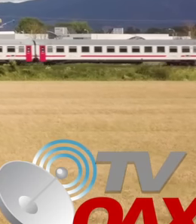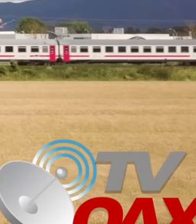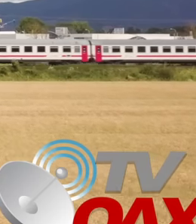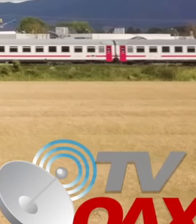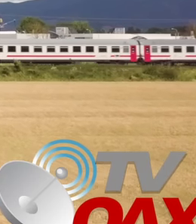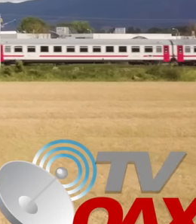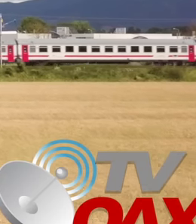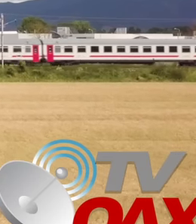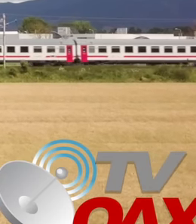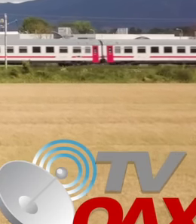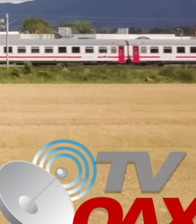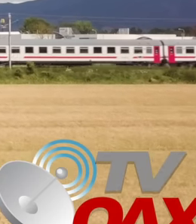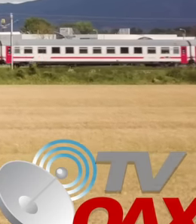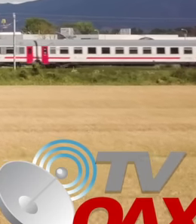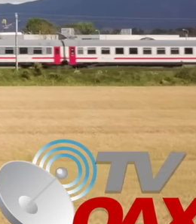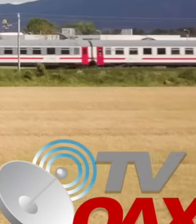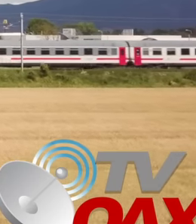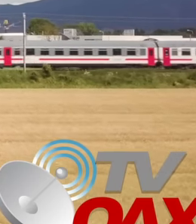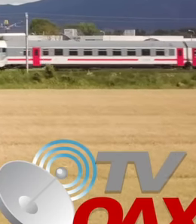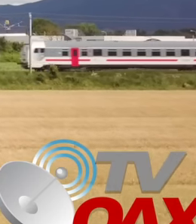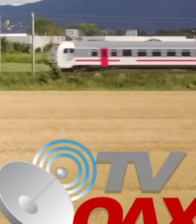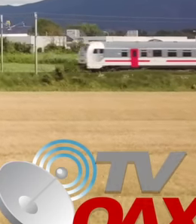carga.